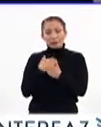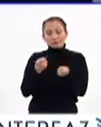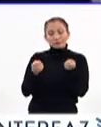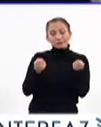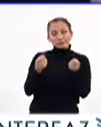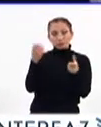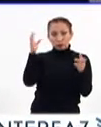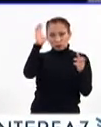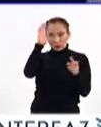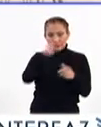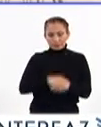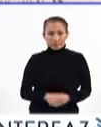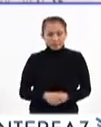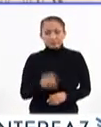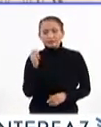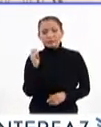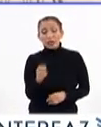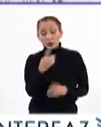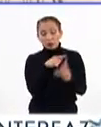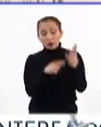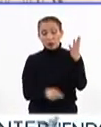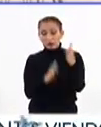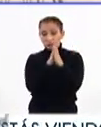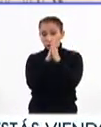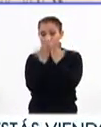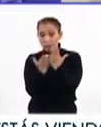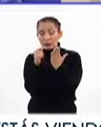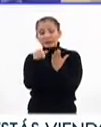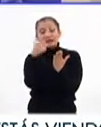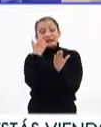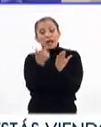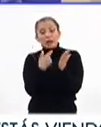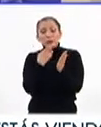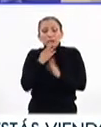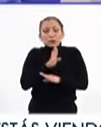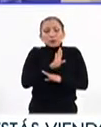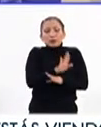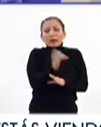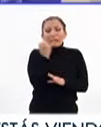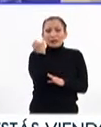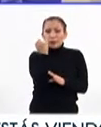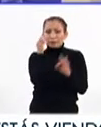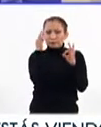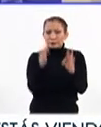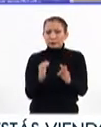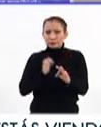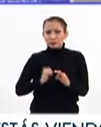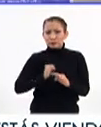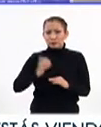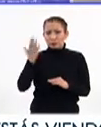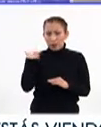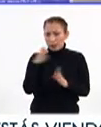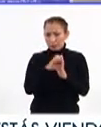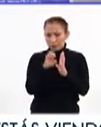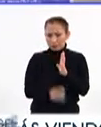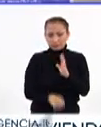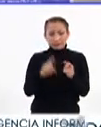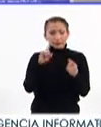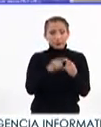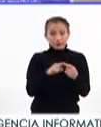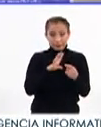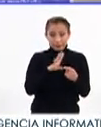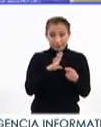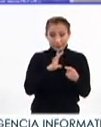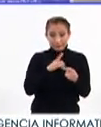Mediación Intercultural. Se trata de 4 publicaciones que buscan la preservación de los idiomas originarios. Entre los ejemplares